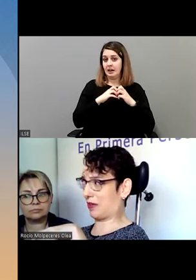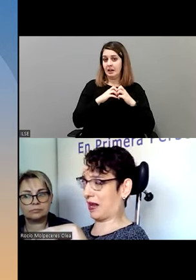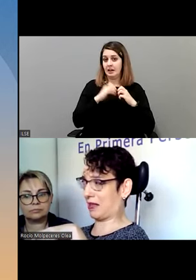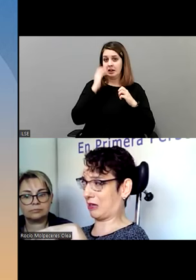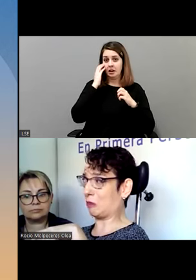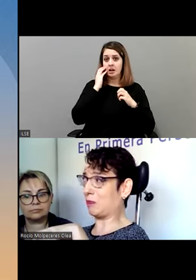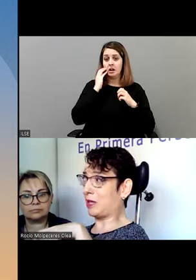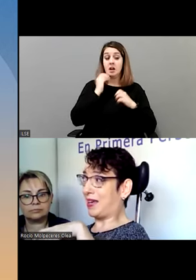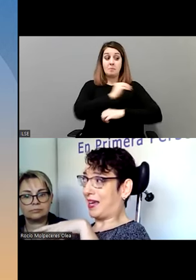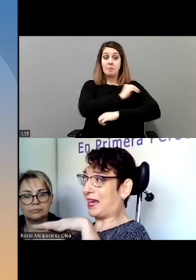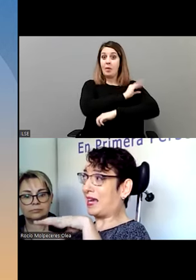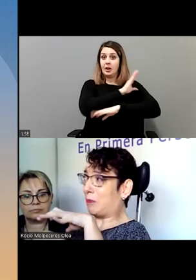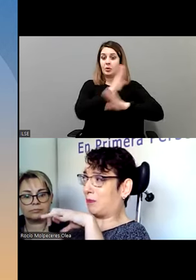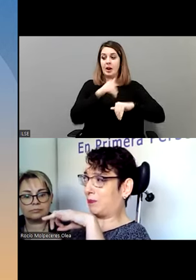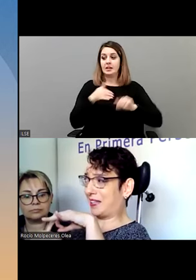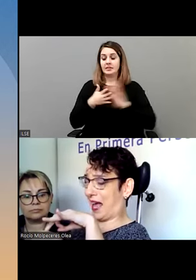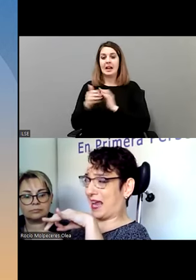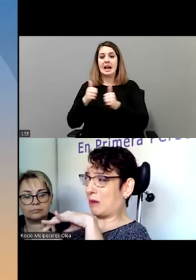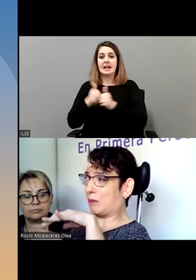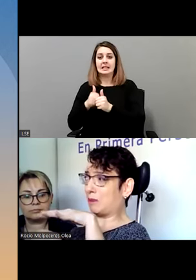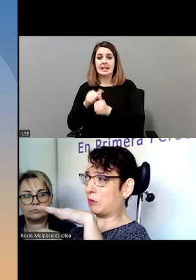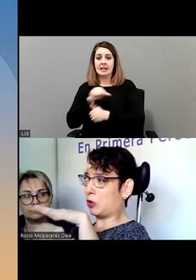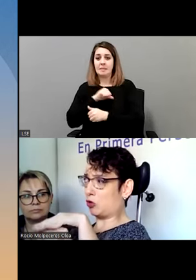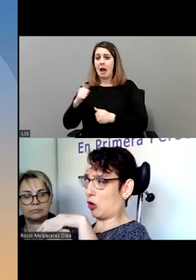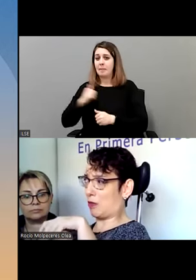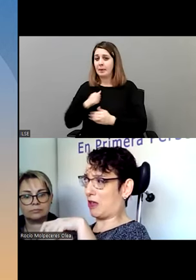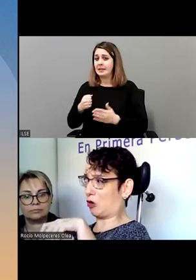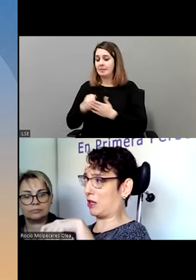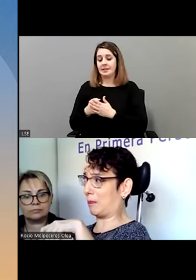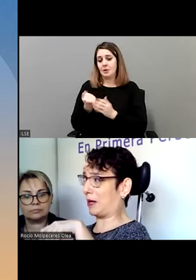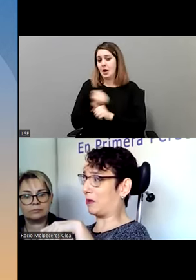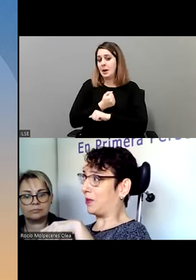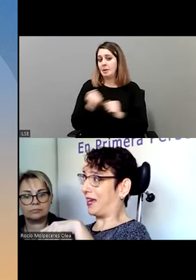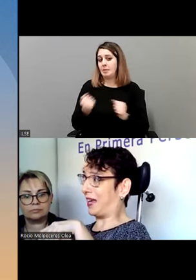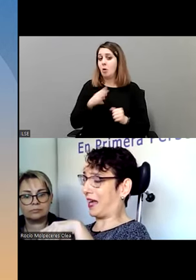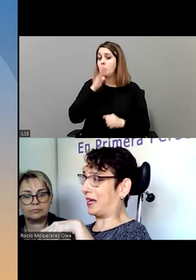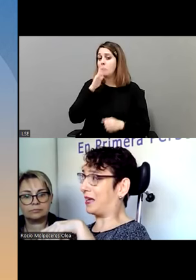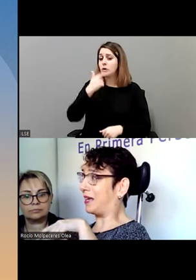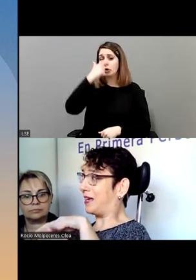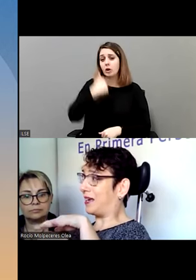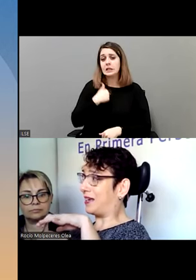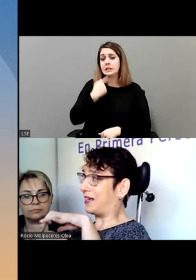realmente empoderada, ¿no? Y de ahí yo digo siempre que